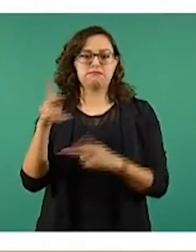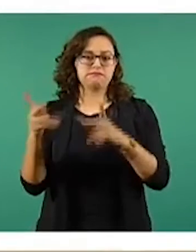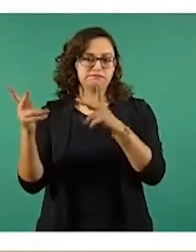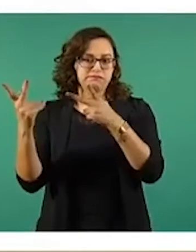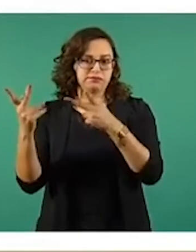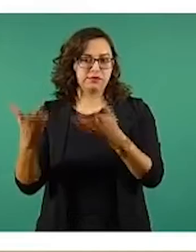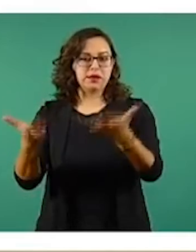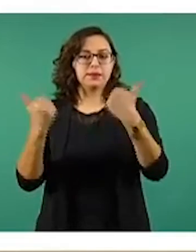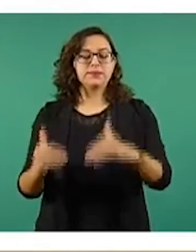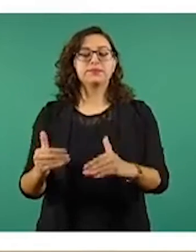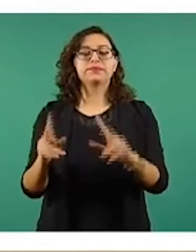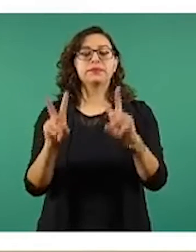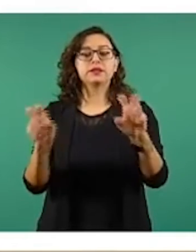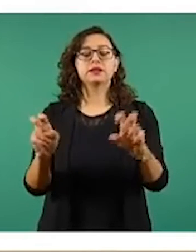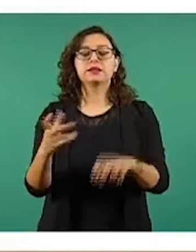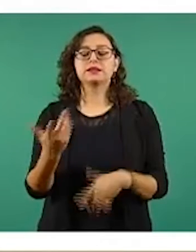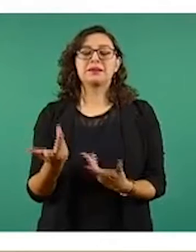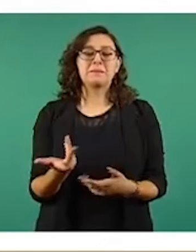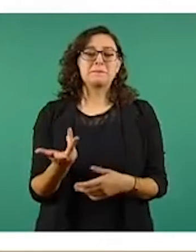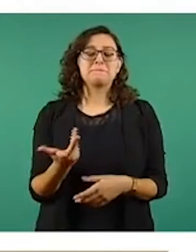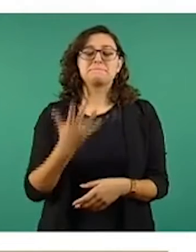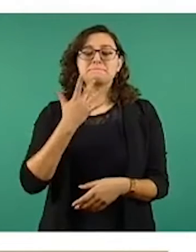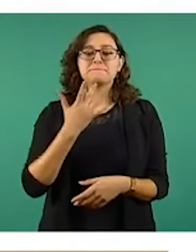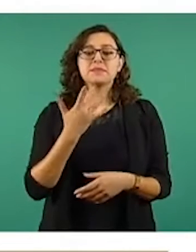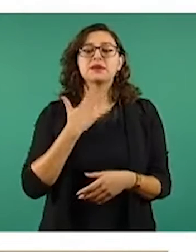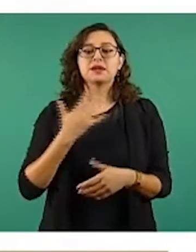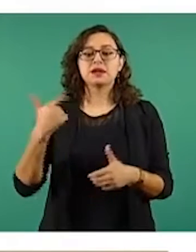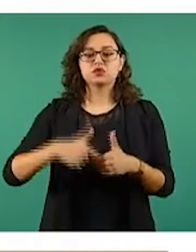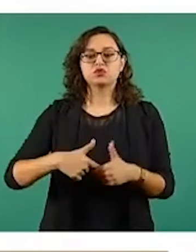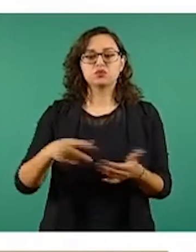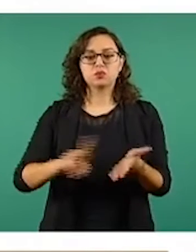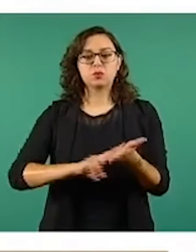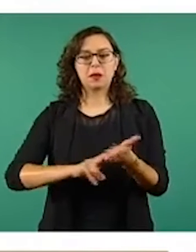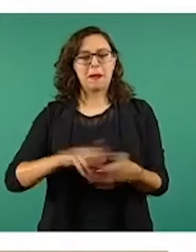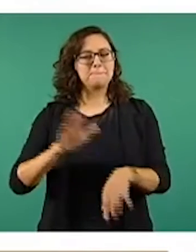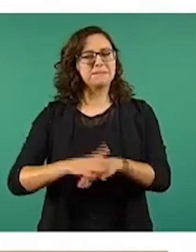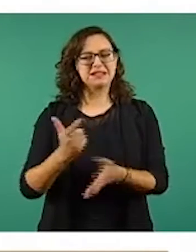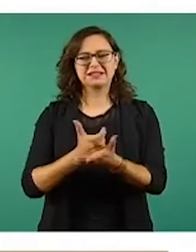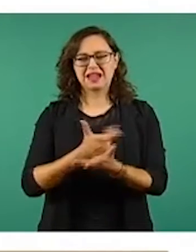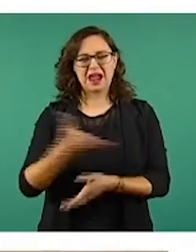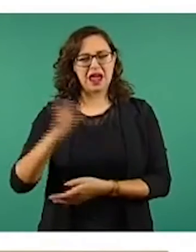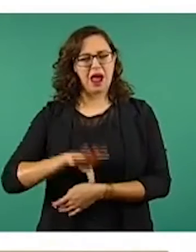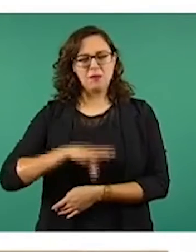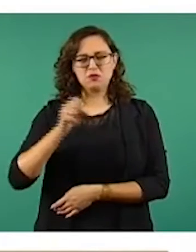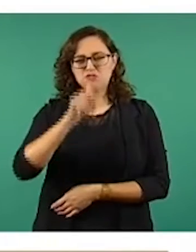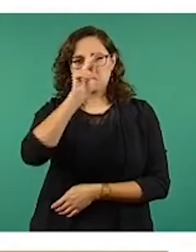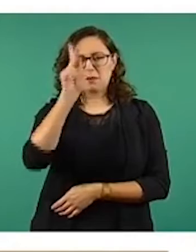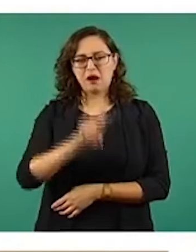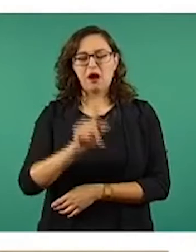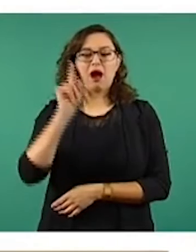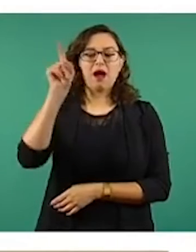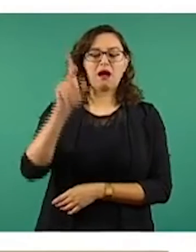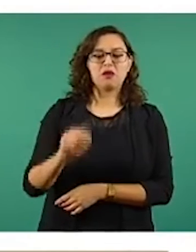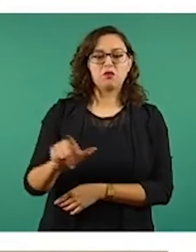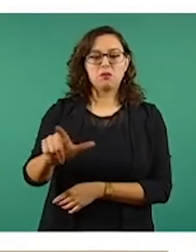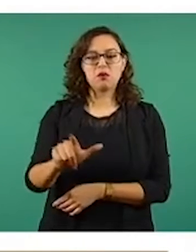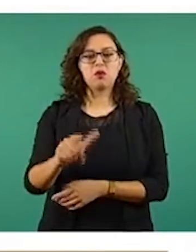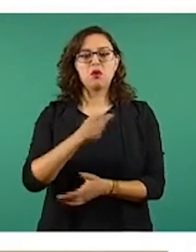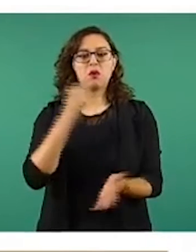ahora a ver la gasolina regular, la más cara con el margen más alto, es Petroseven en Guadalupe, Nuevo León,